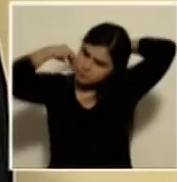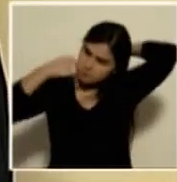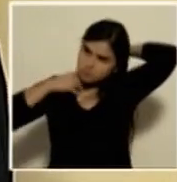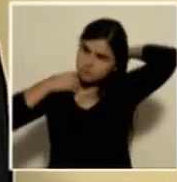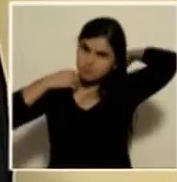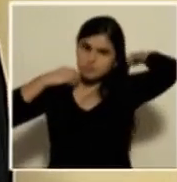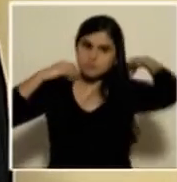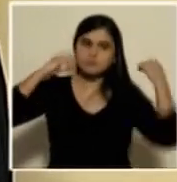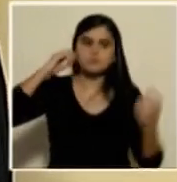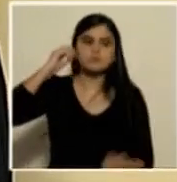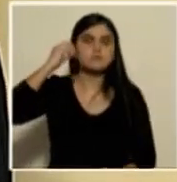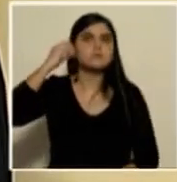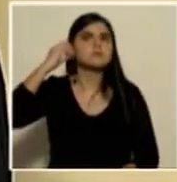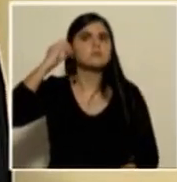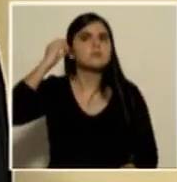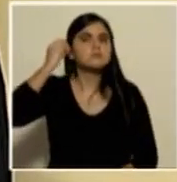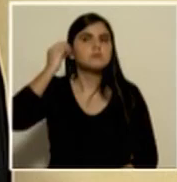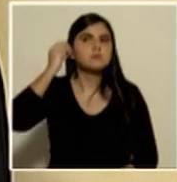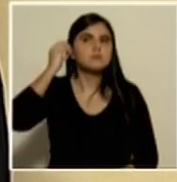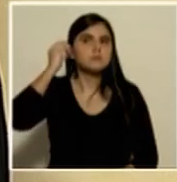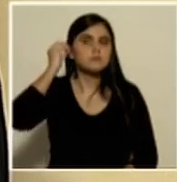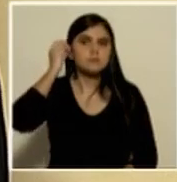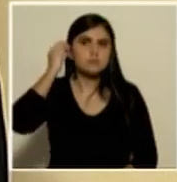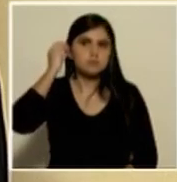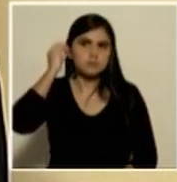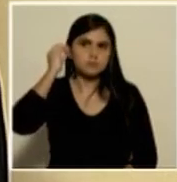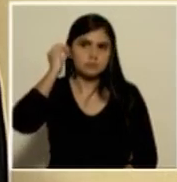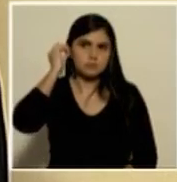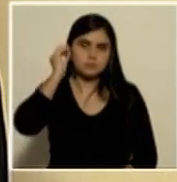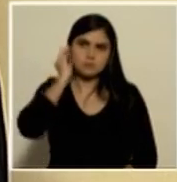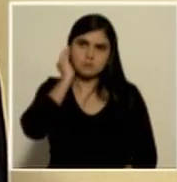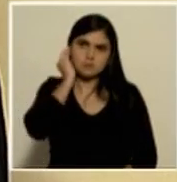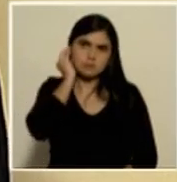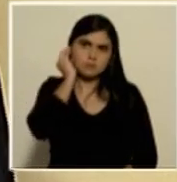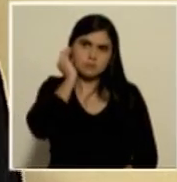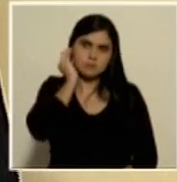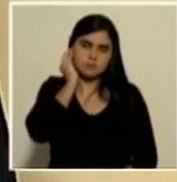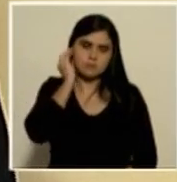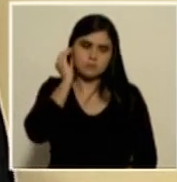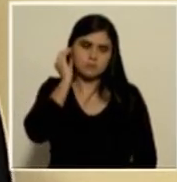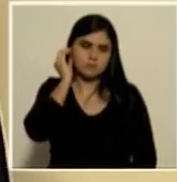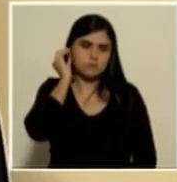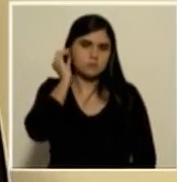Sí, con el punto 1 el asunto de